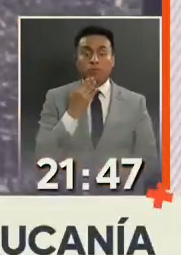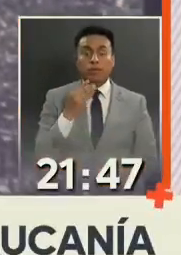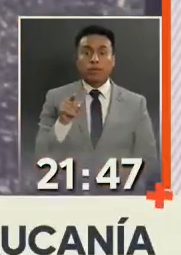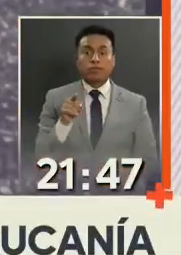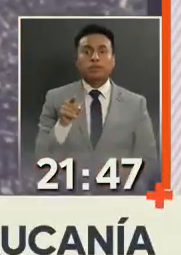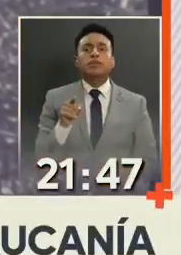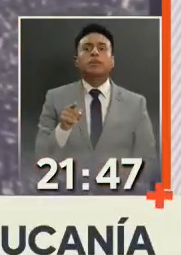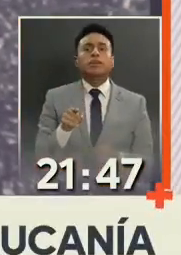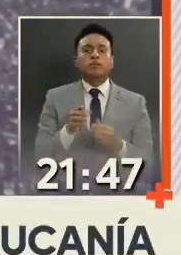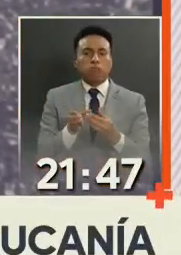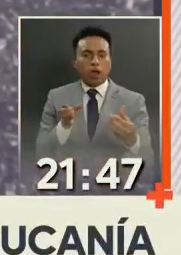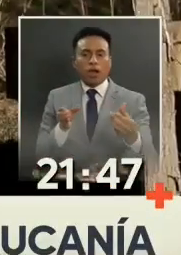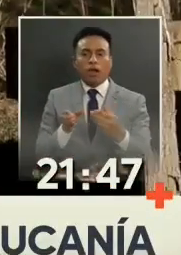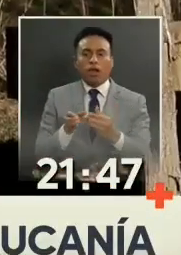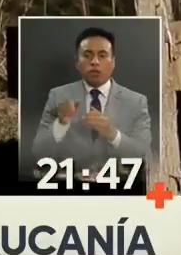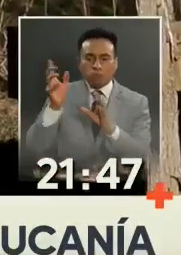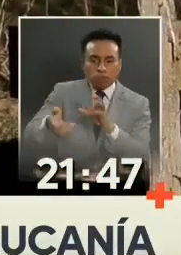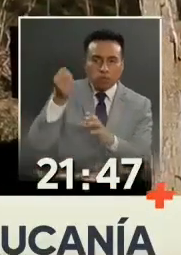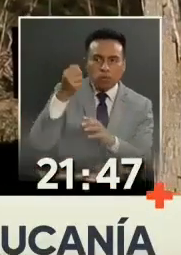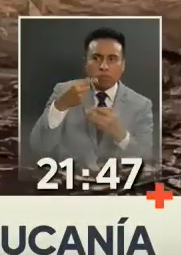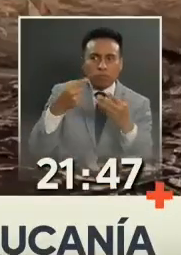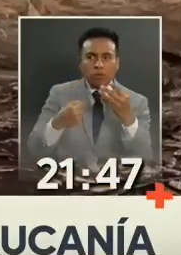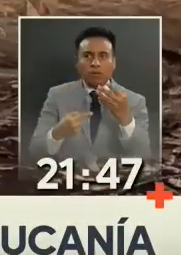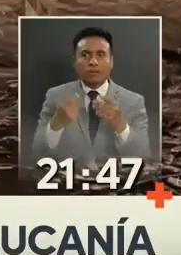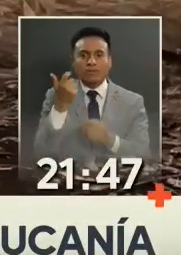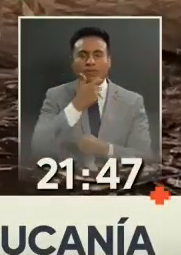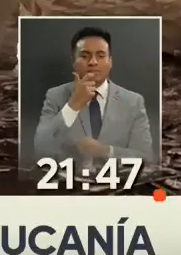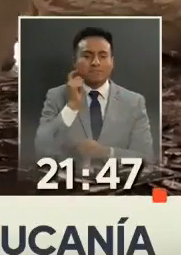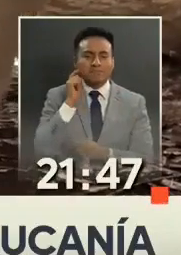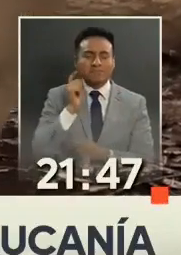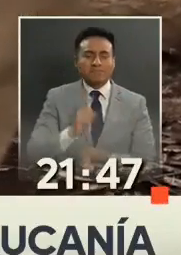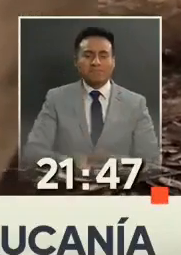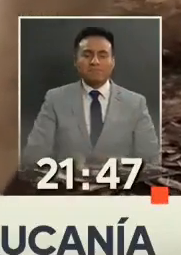para ir a casarse o robarse la novia también.